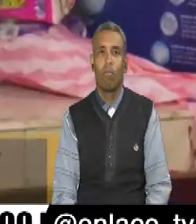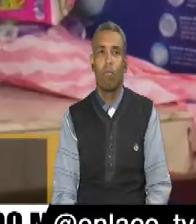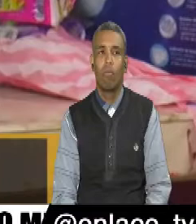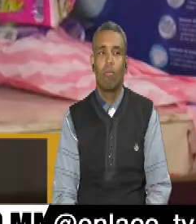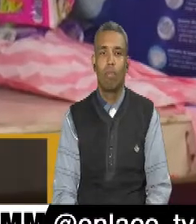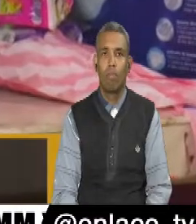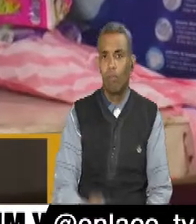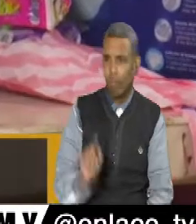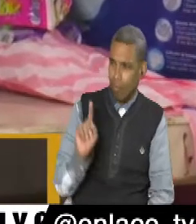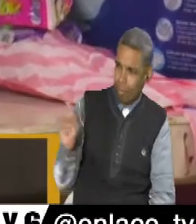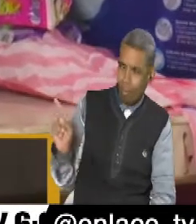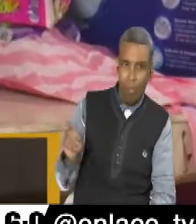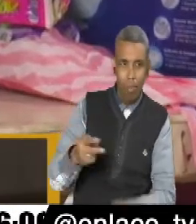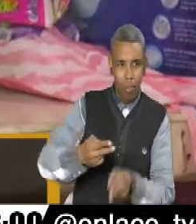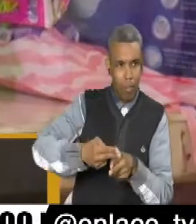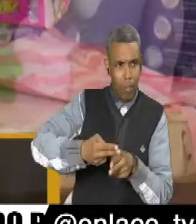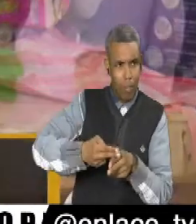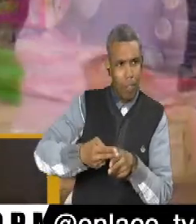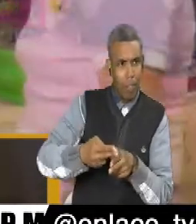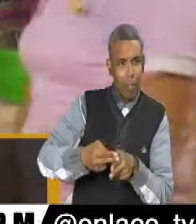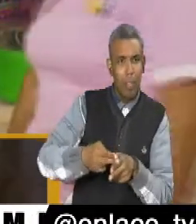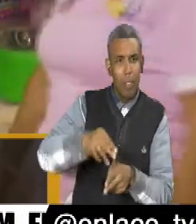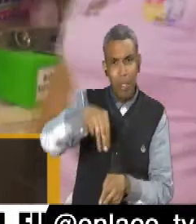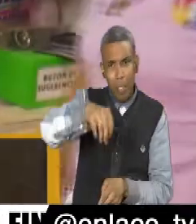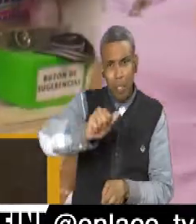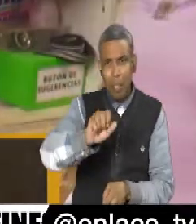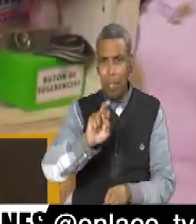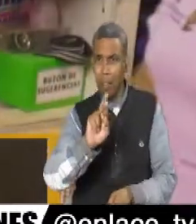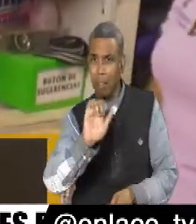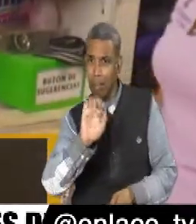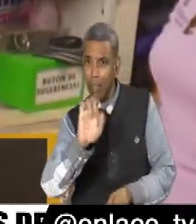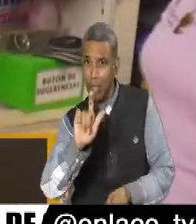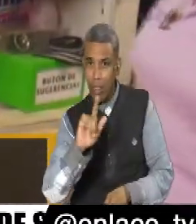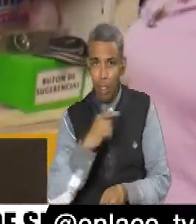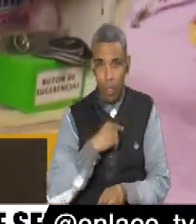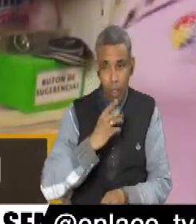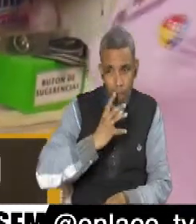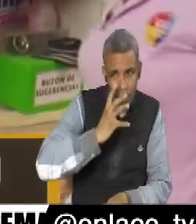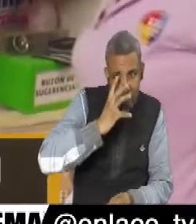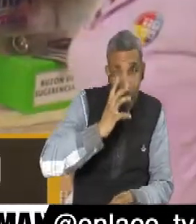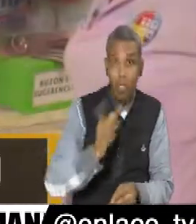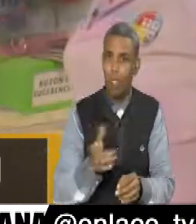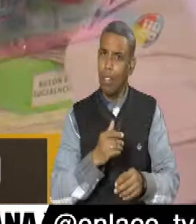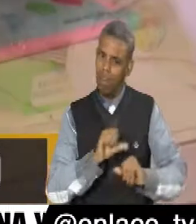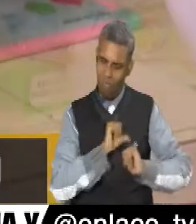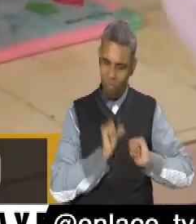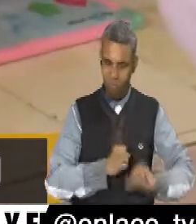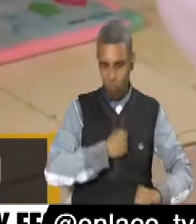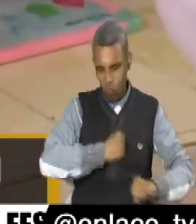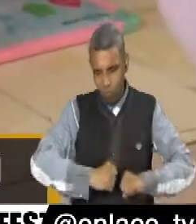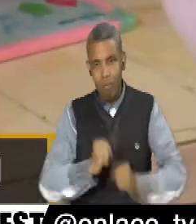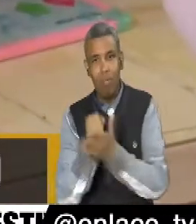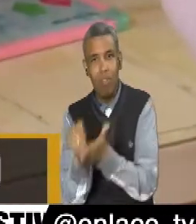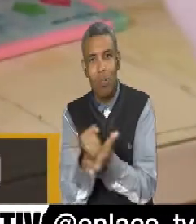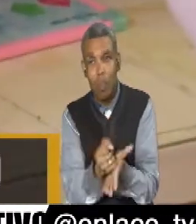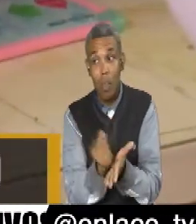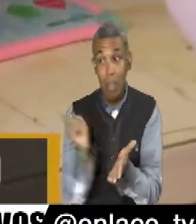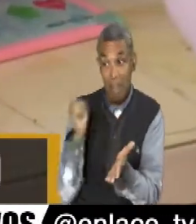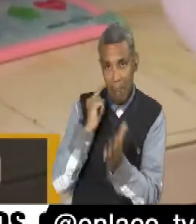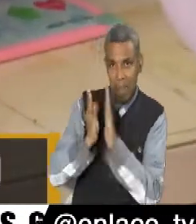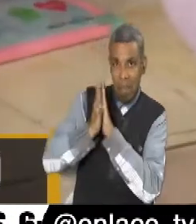Mariela Vanega de Rincón, una mujer tímida pero de corazón solidario y noble, es la protagonista de nuestra historia de